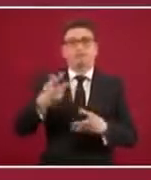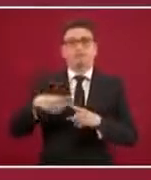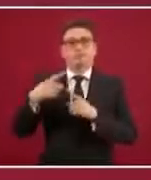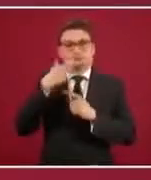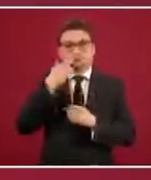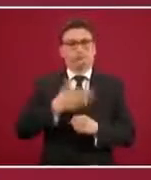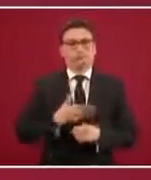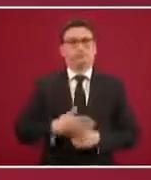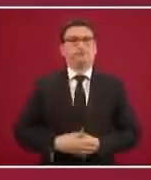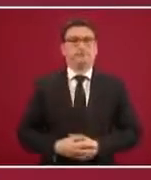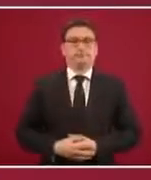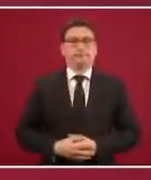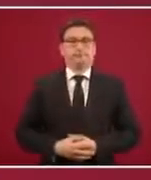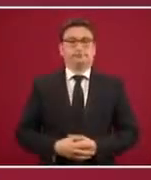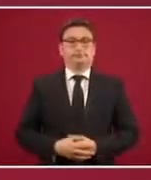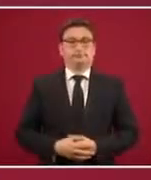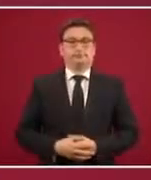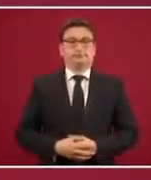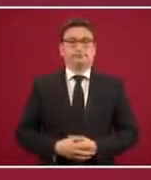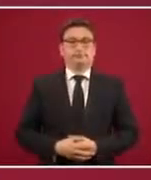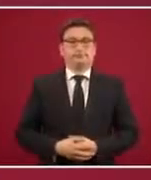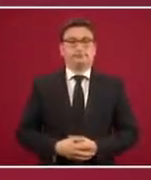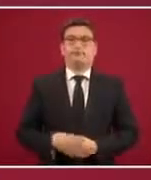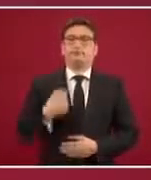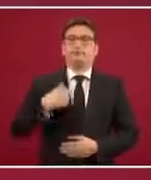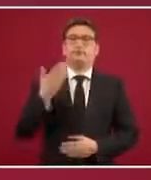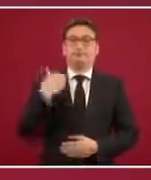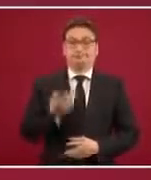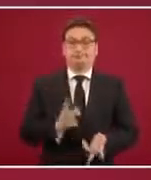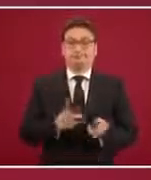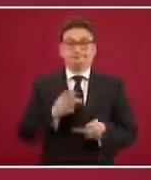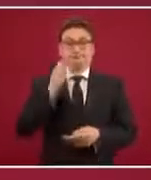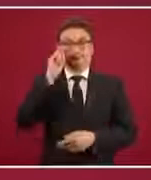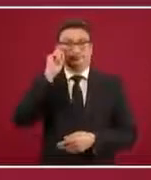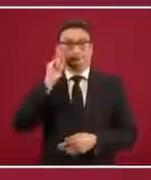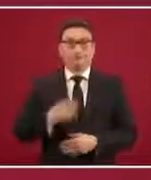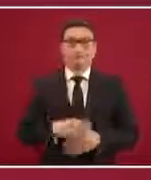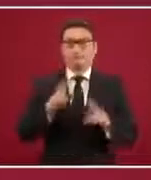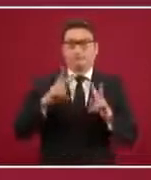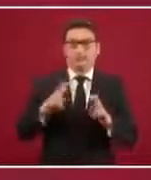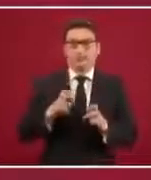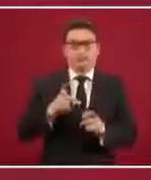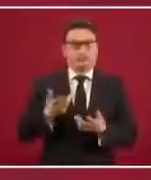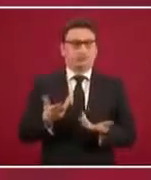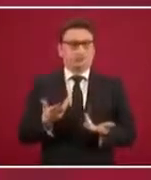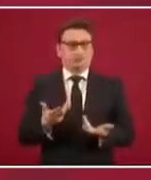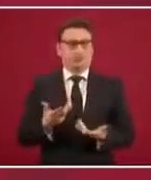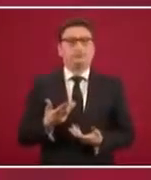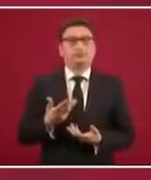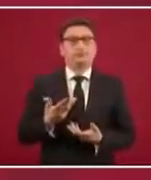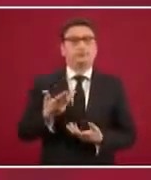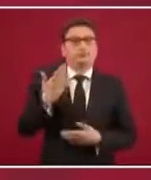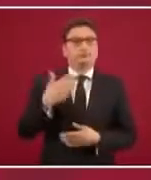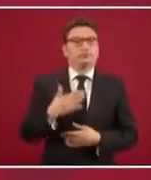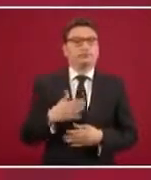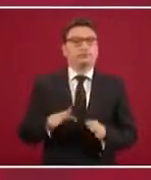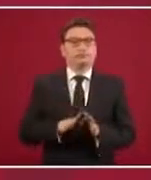responsabilidad. Le hablaba yo del desacuerdo